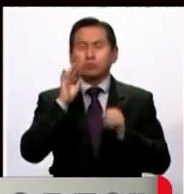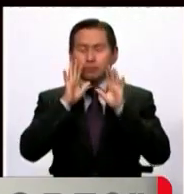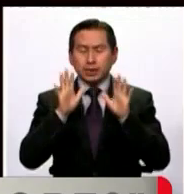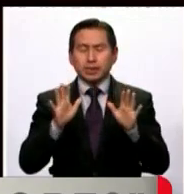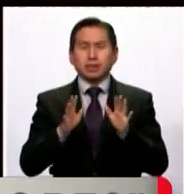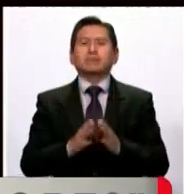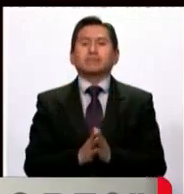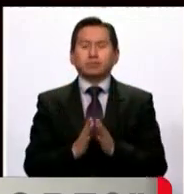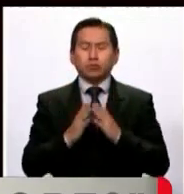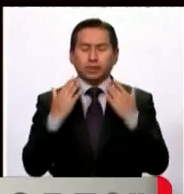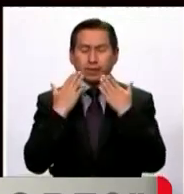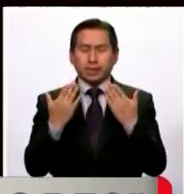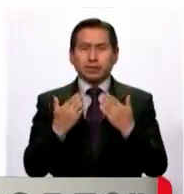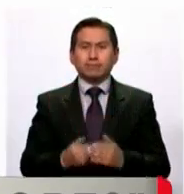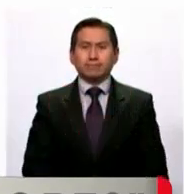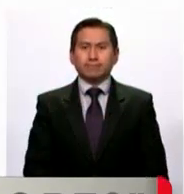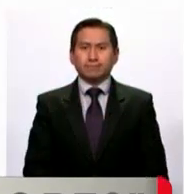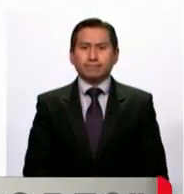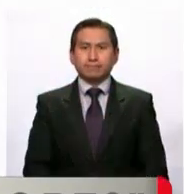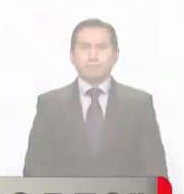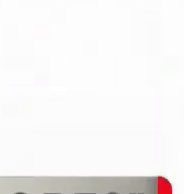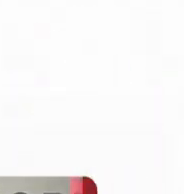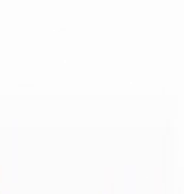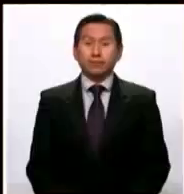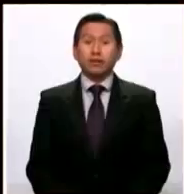bendiga. Muchas gracias.